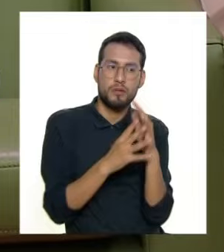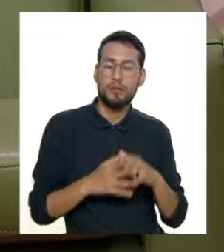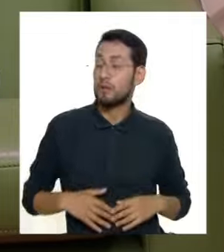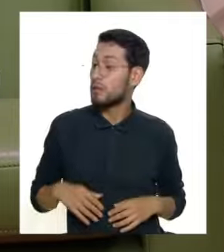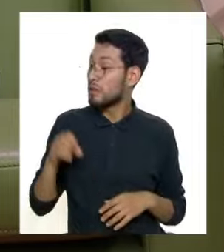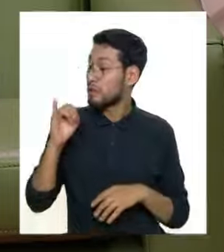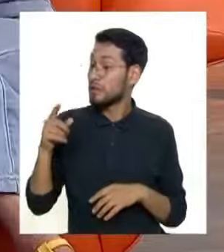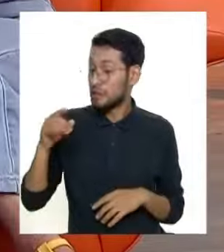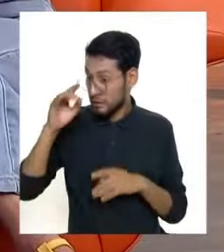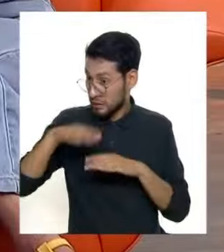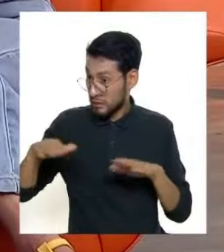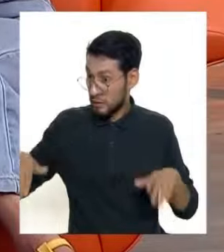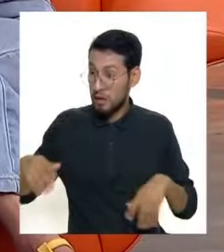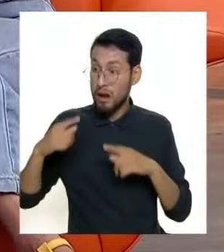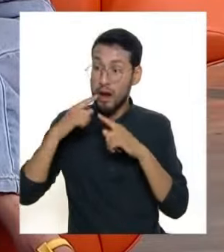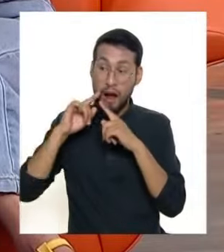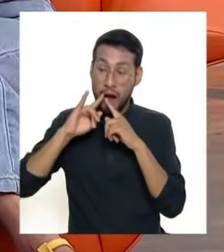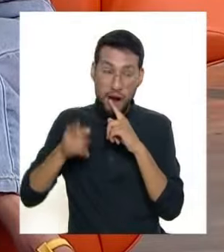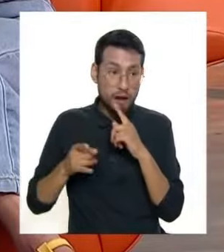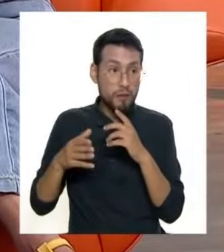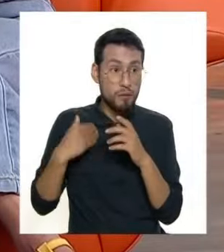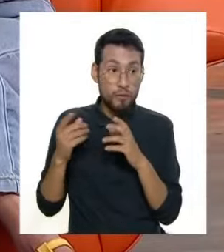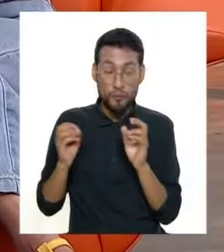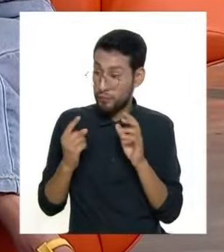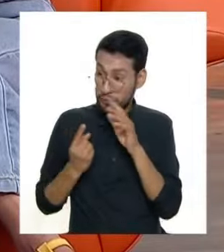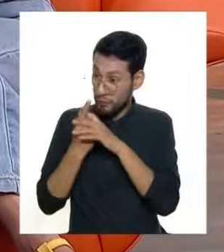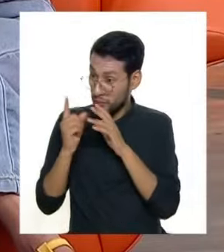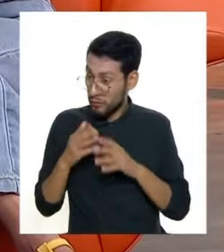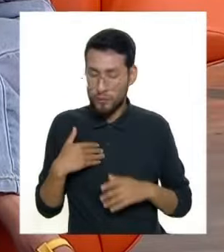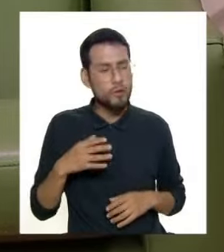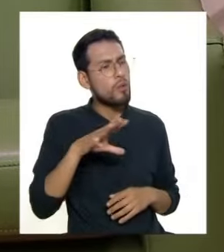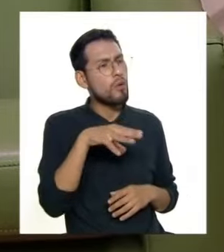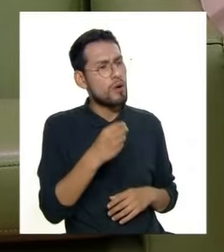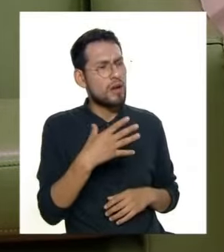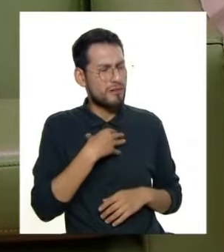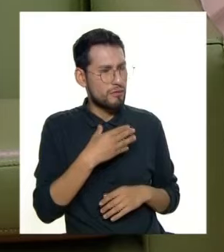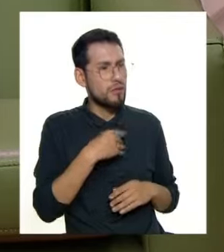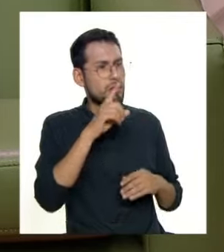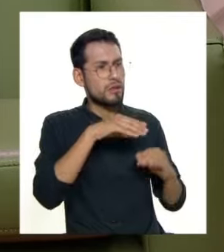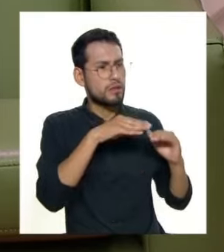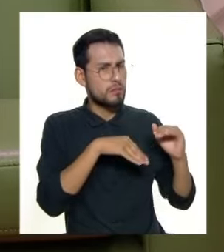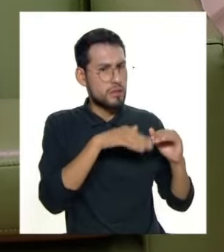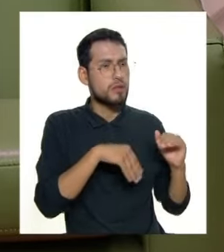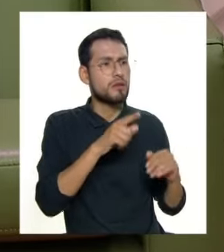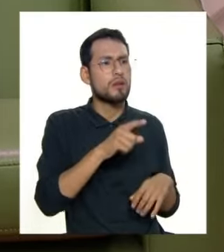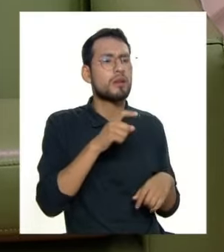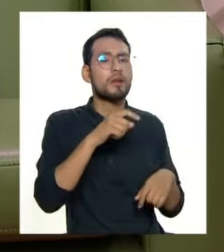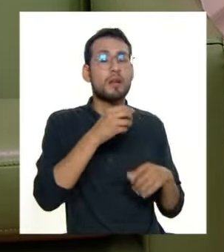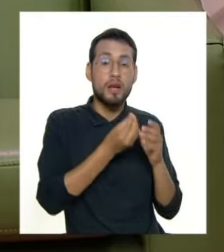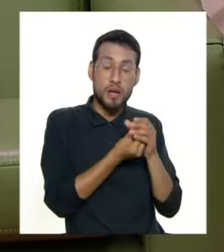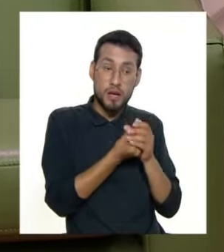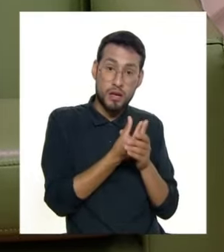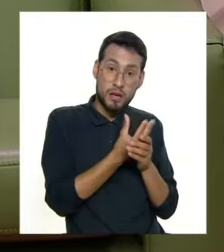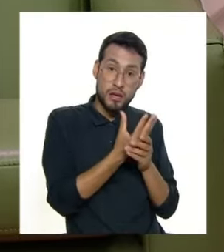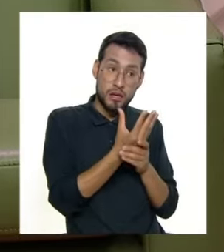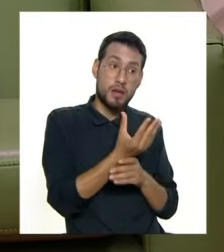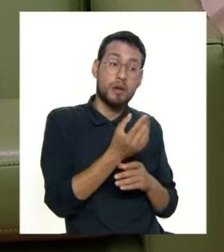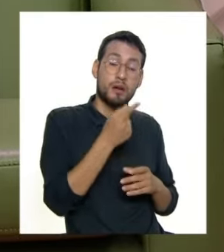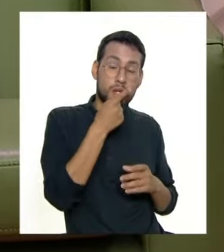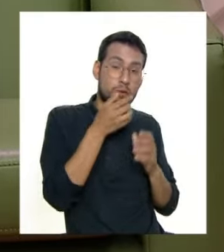niño pierde un espacio, ¿no se pone un implante ahí? ¿No se puede colocar? No, porque tenemos una edad mínima. Tenemos el tiempo de crecimiento